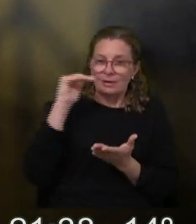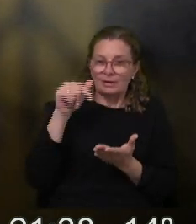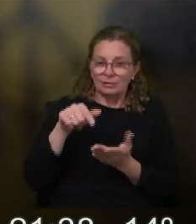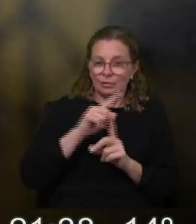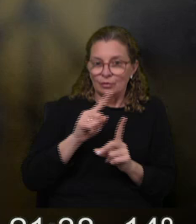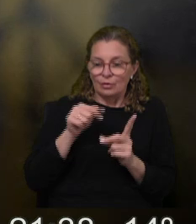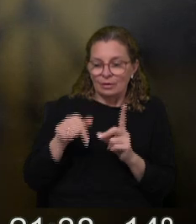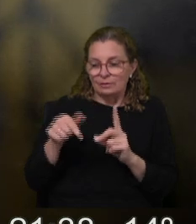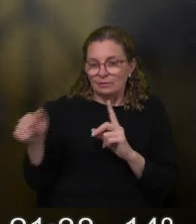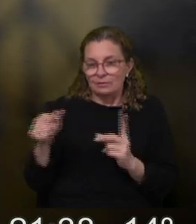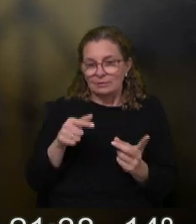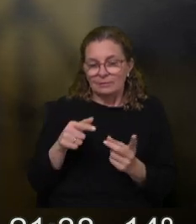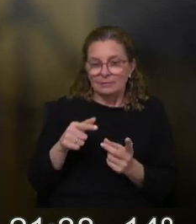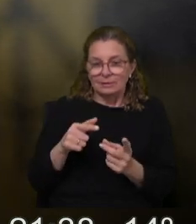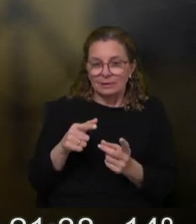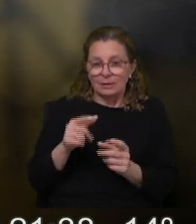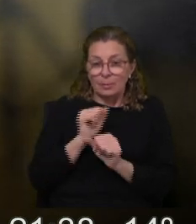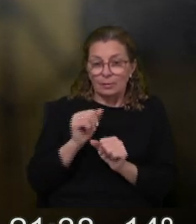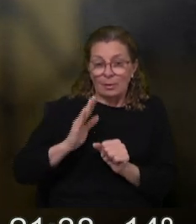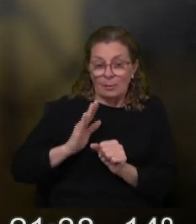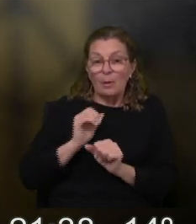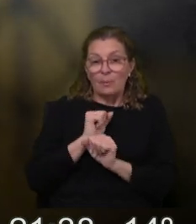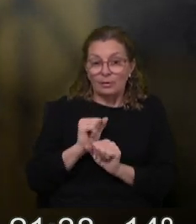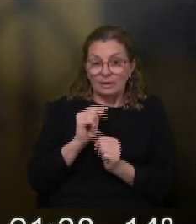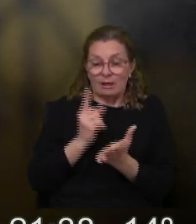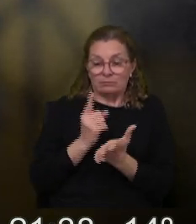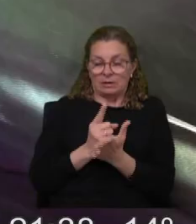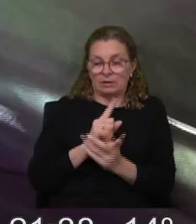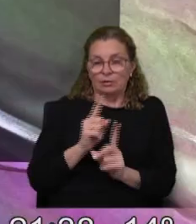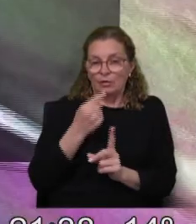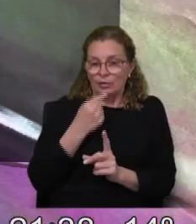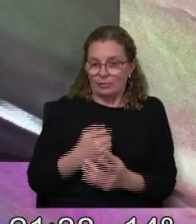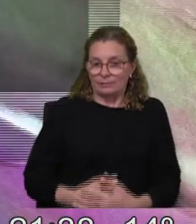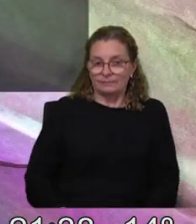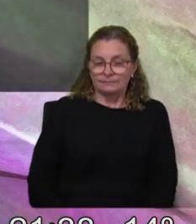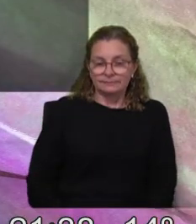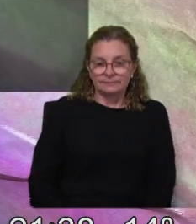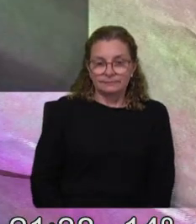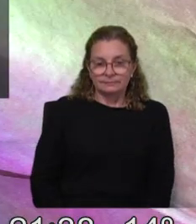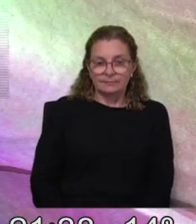lo otro, y que una mujer que podría perfectamente exigir eso no lo está.